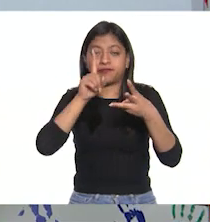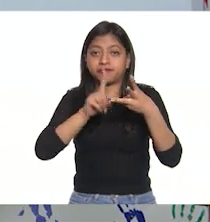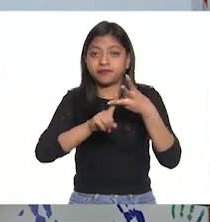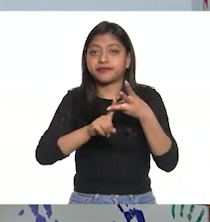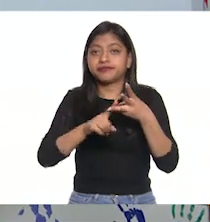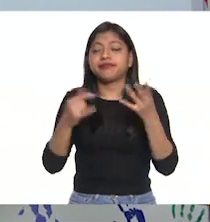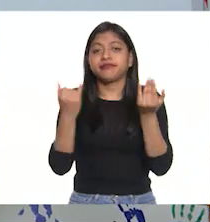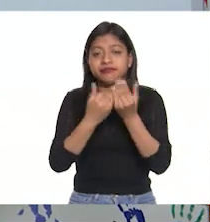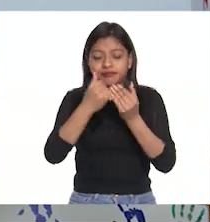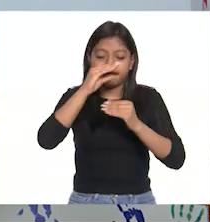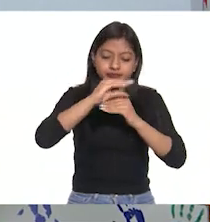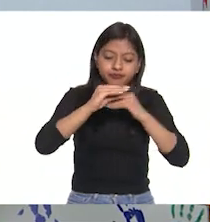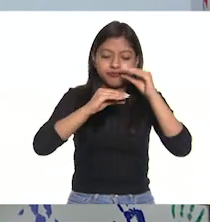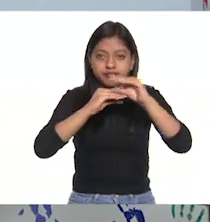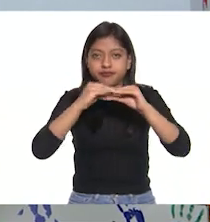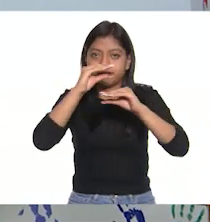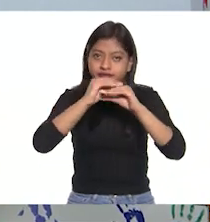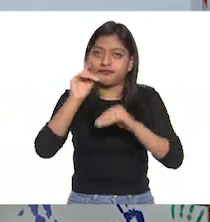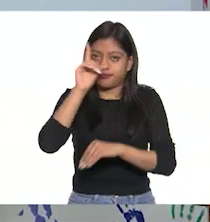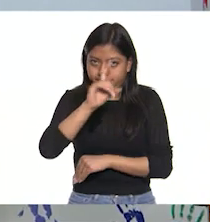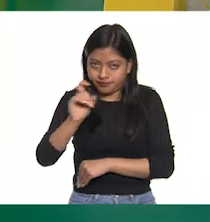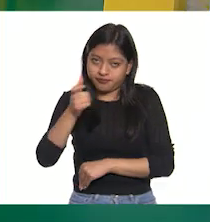faltan 100 pesos.